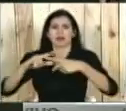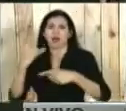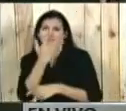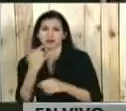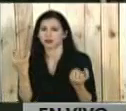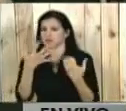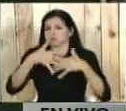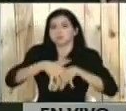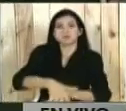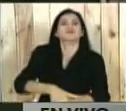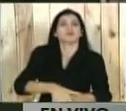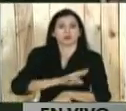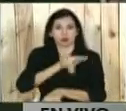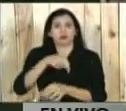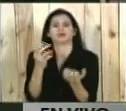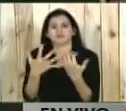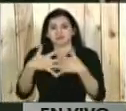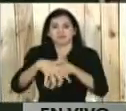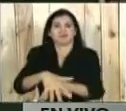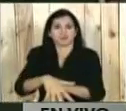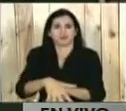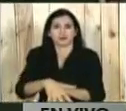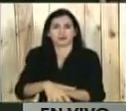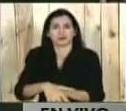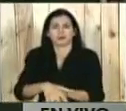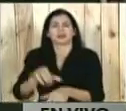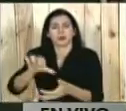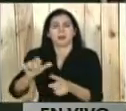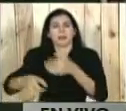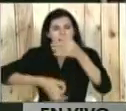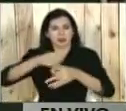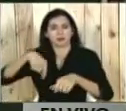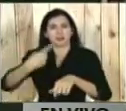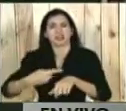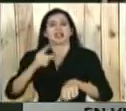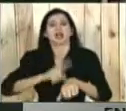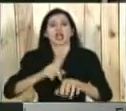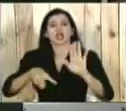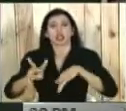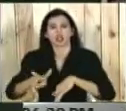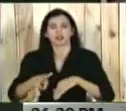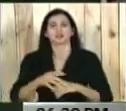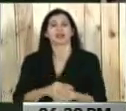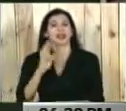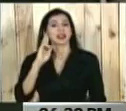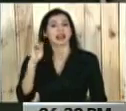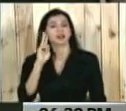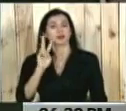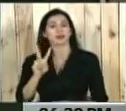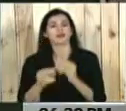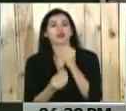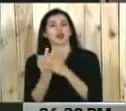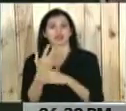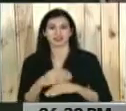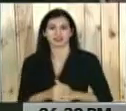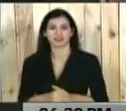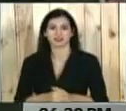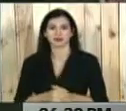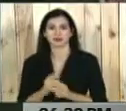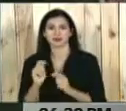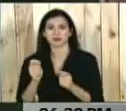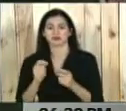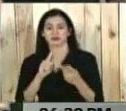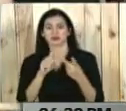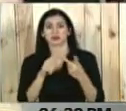y nosotros reivindicamos ese mestizaje en La Hora de la Salsa, mañana a las 12 del mediodía por Radio Miraflores. Tiene la palabra para